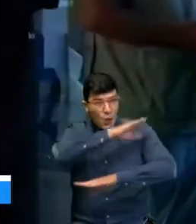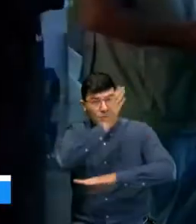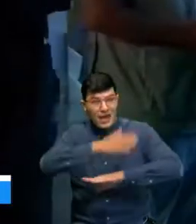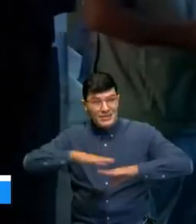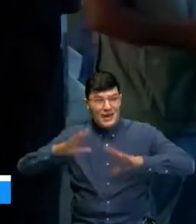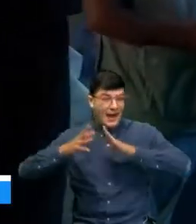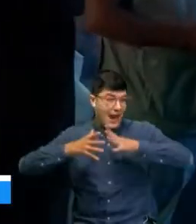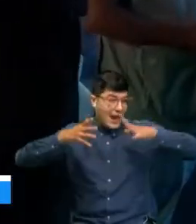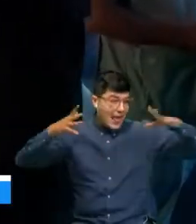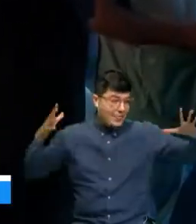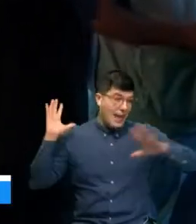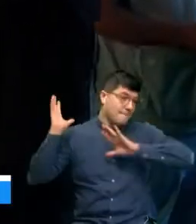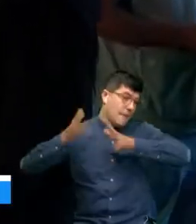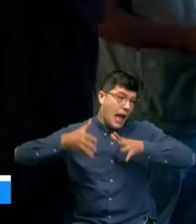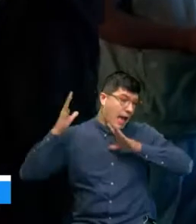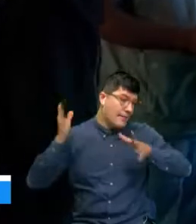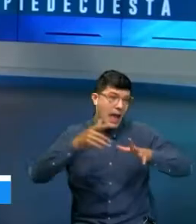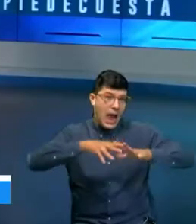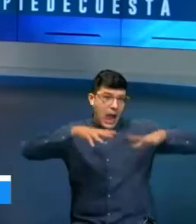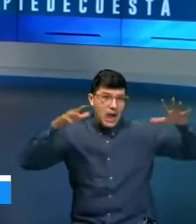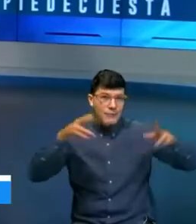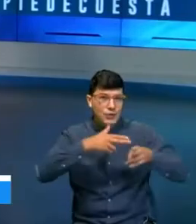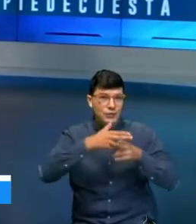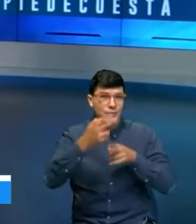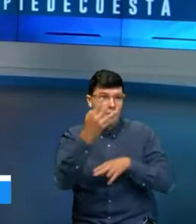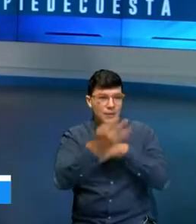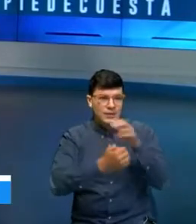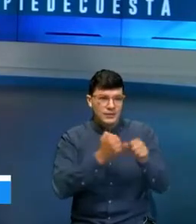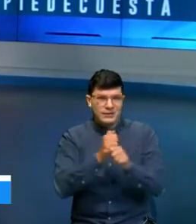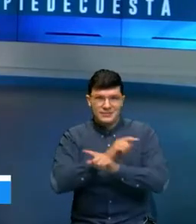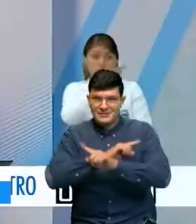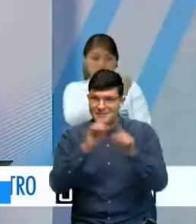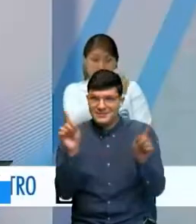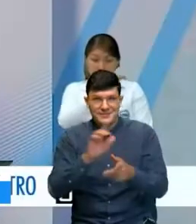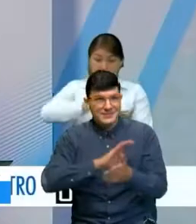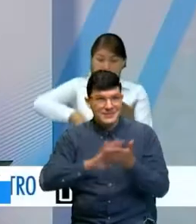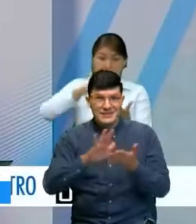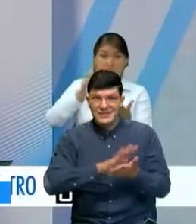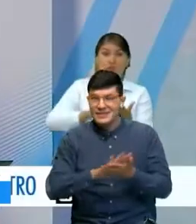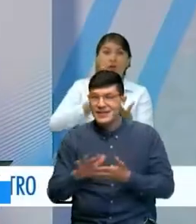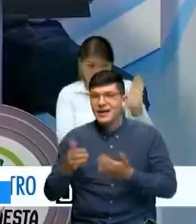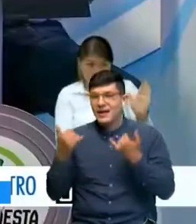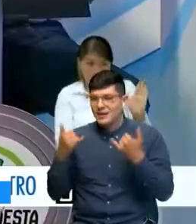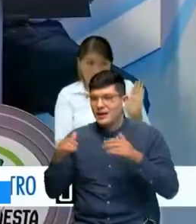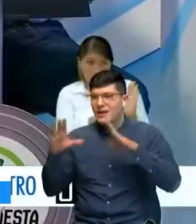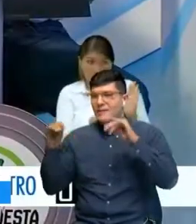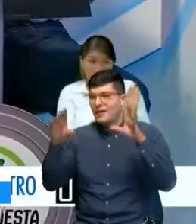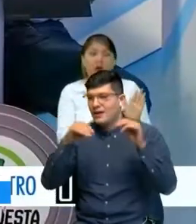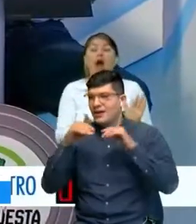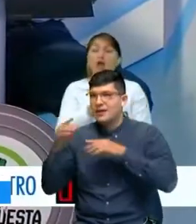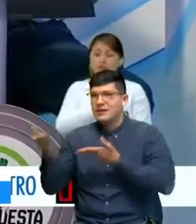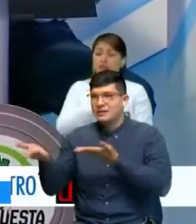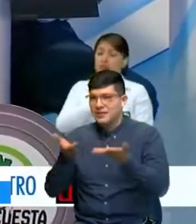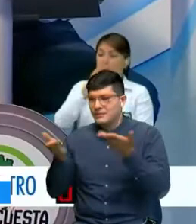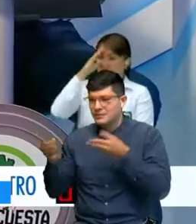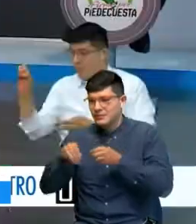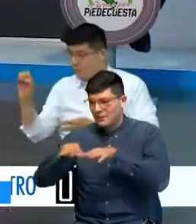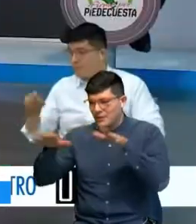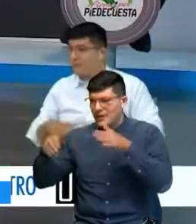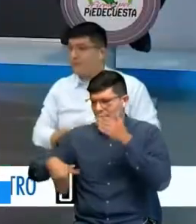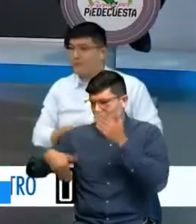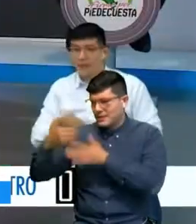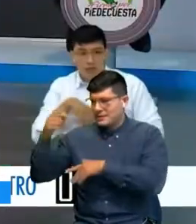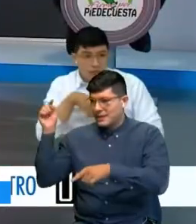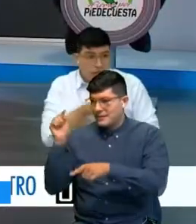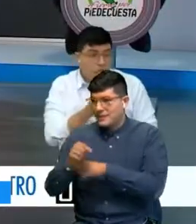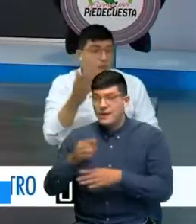en los próximos cuatro años llegó el momento de hablar de los servicios públicos y empezaron los señalamientos bueno el problema de los